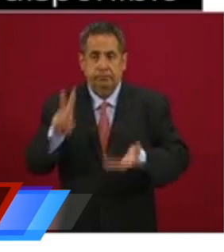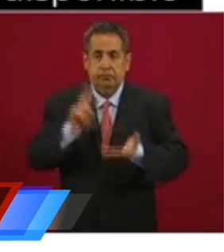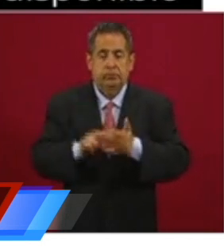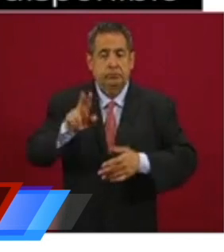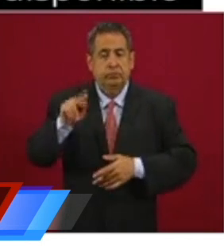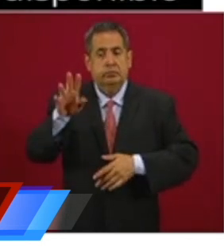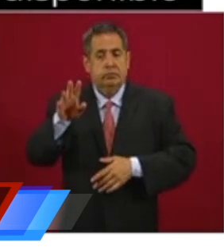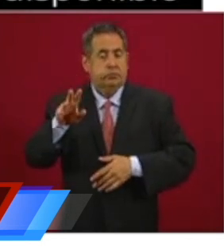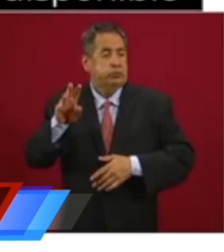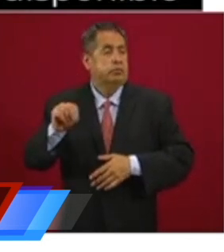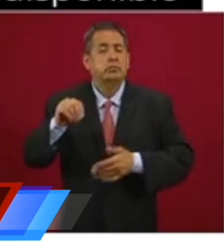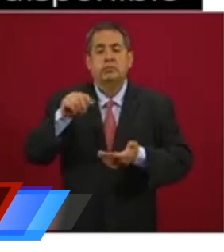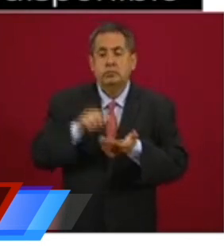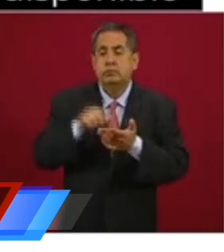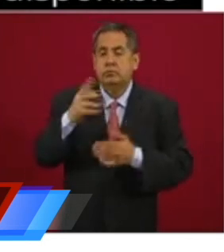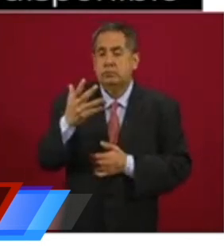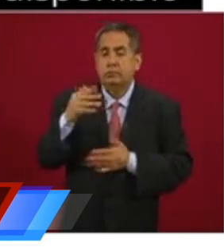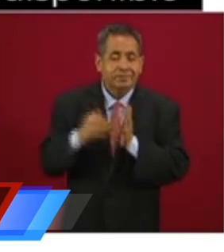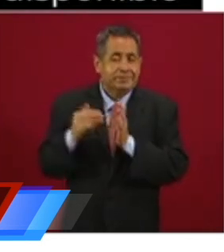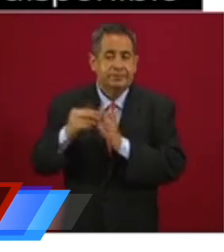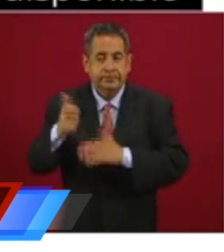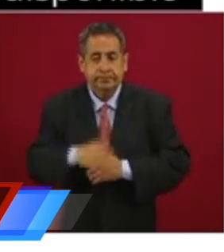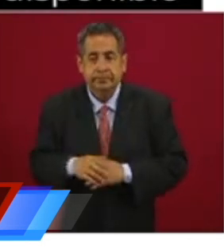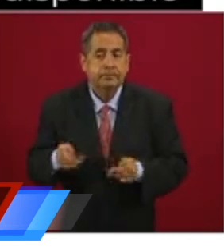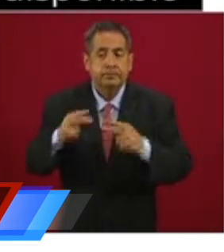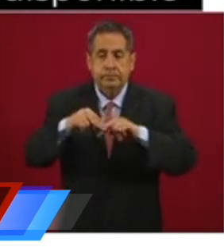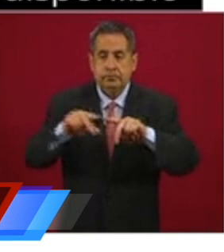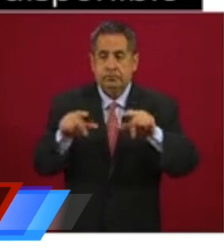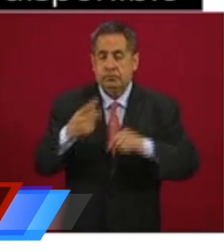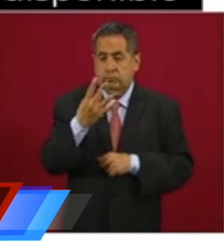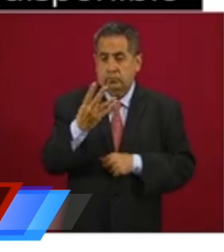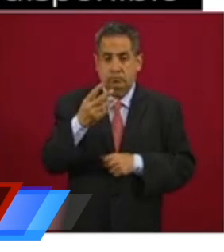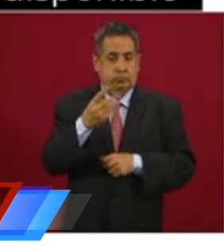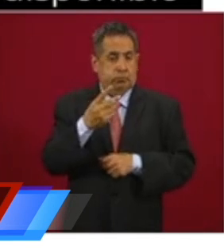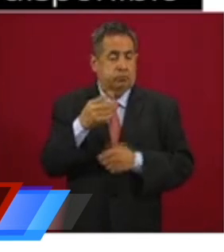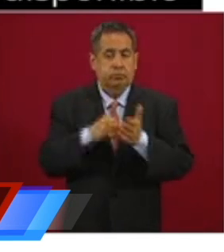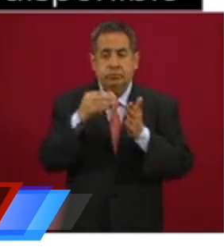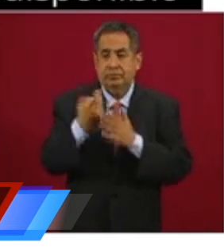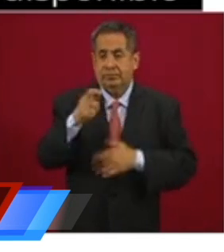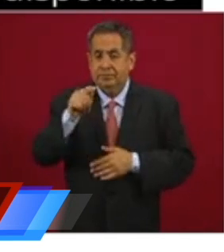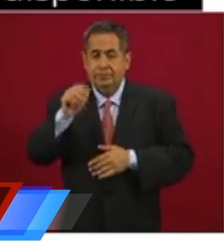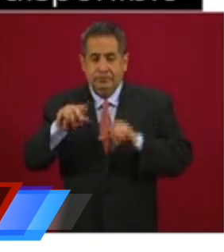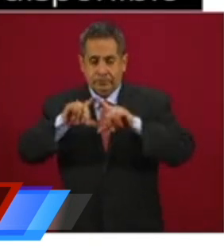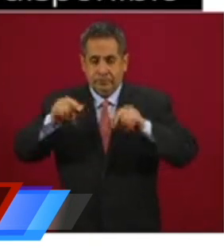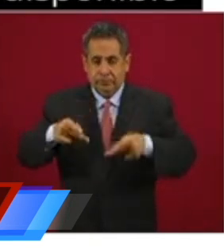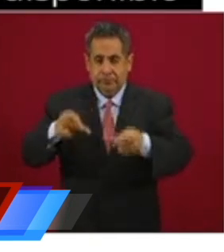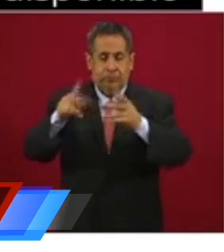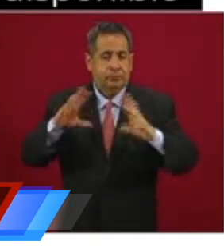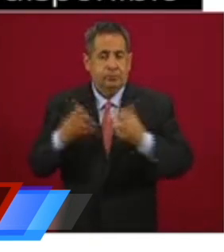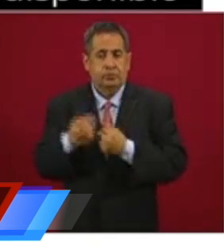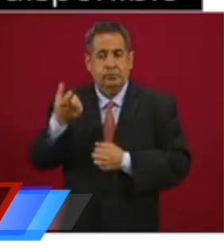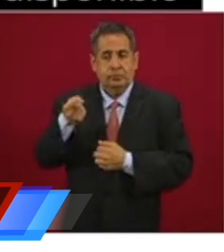69.65% del total de los boletos de la Lotería Nacional. Aclaró que en caso de que resultara premiado un cachito